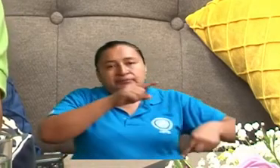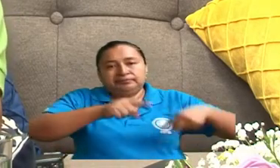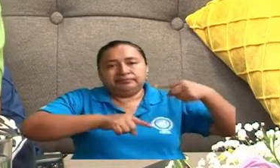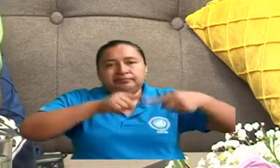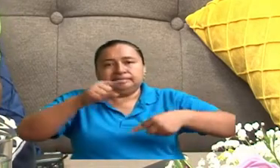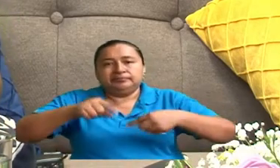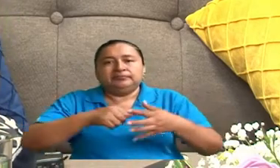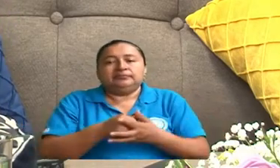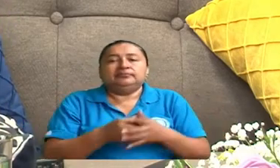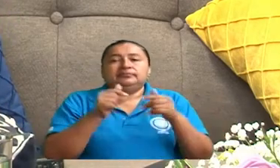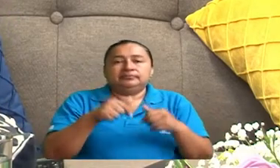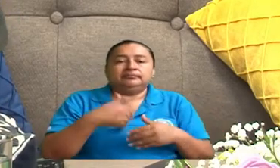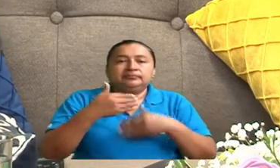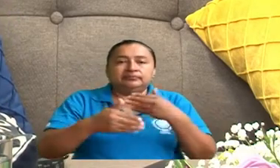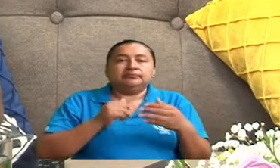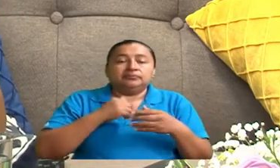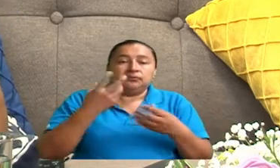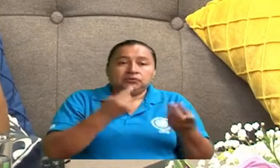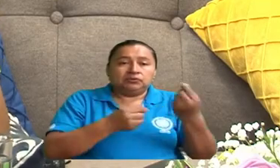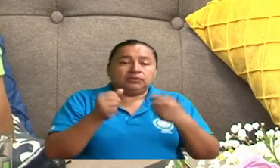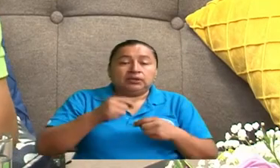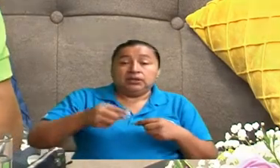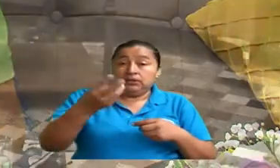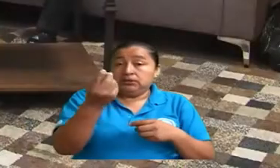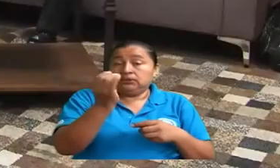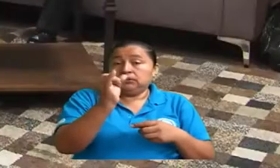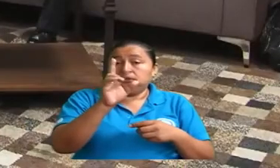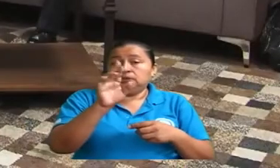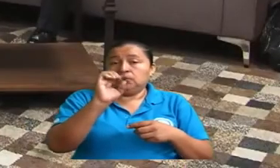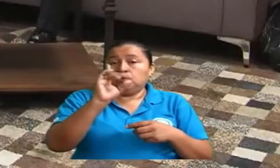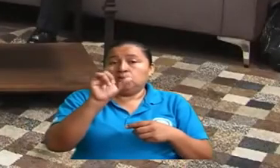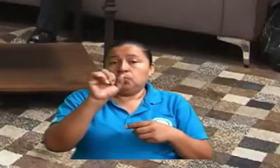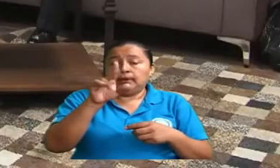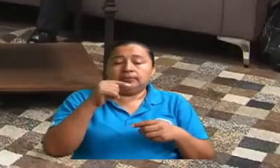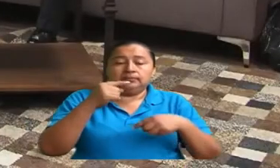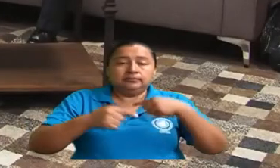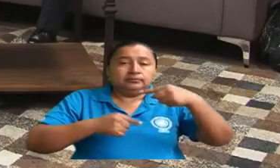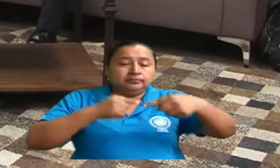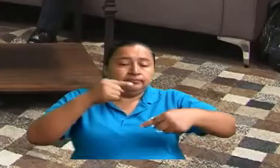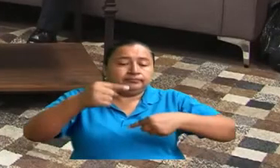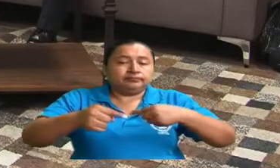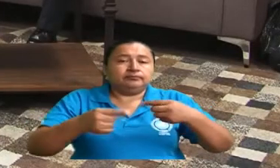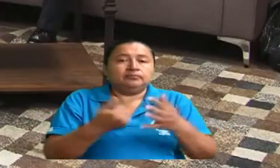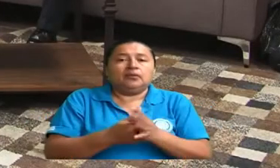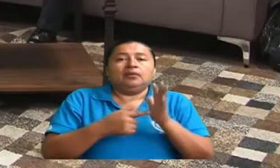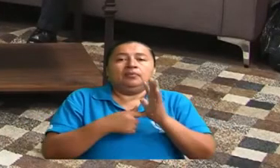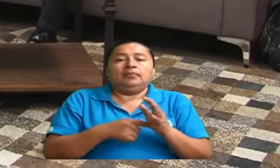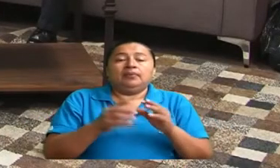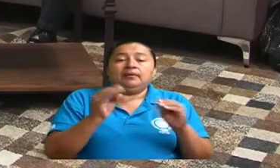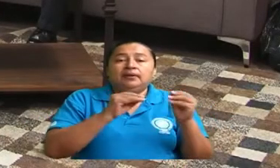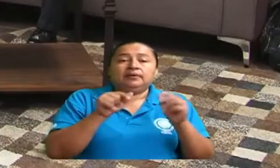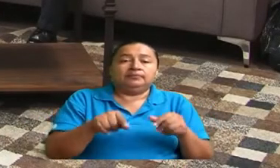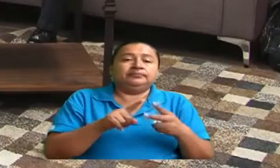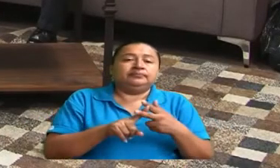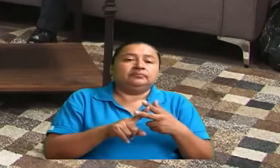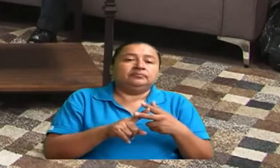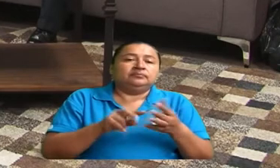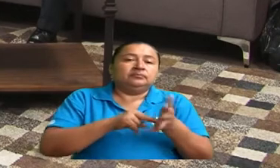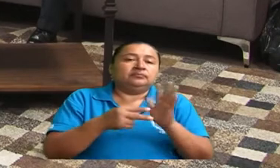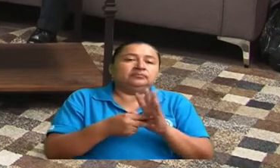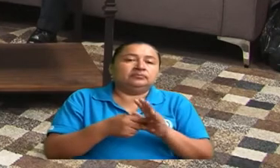¿verdad? Okay. Entonces, eso es hablar de la economía circular, ¿verdad? De los procesos, pues. Ya, por ejemplo, hablar de la... ¿qué